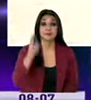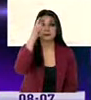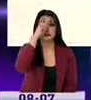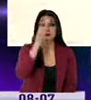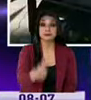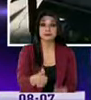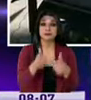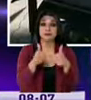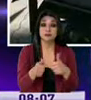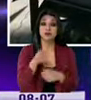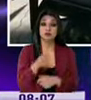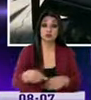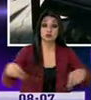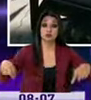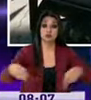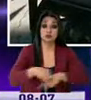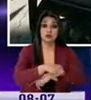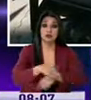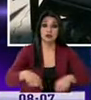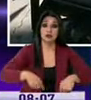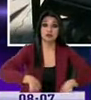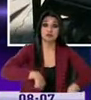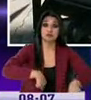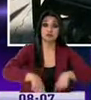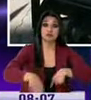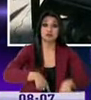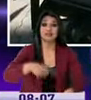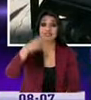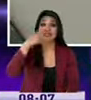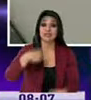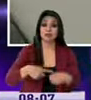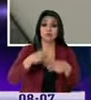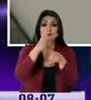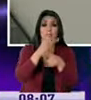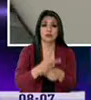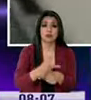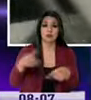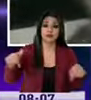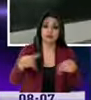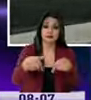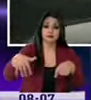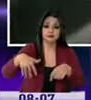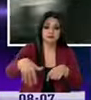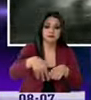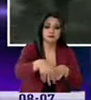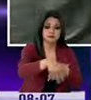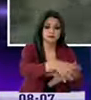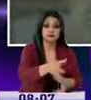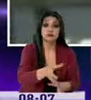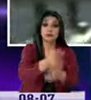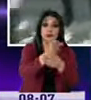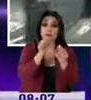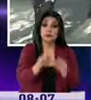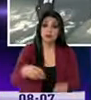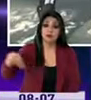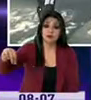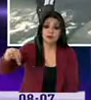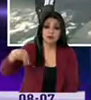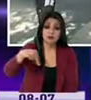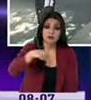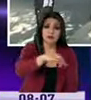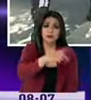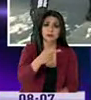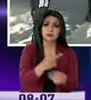reflejarnos cuando vayamos a cruzar por las vías de la ciudad. Las esquinas, las zonas de seguridad son las adecuadas para que usted no